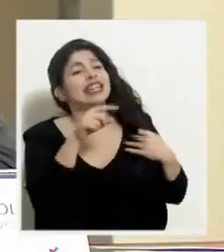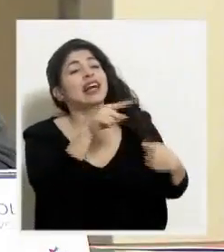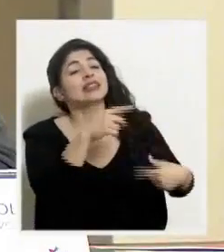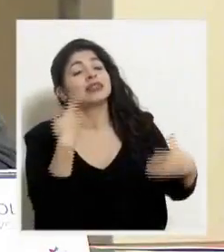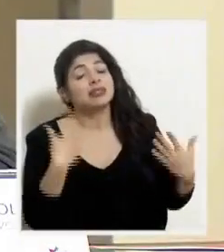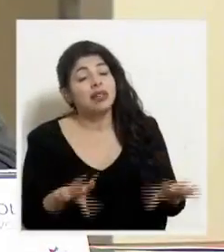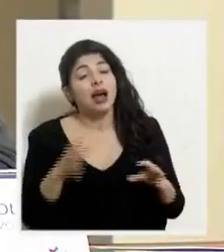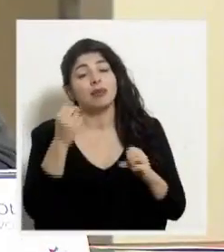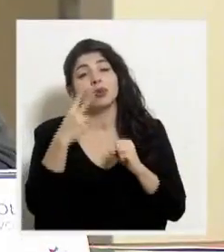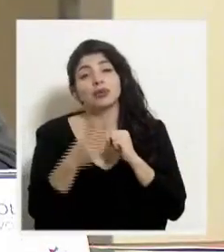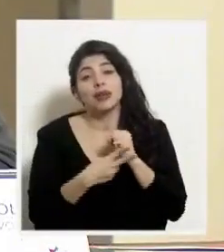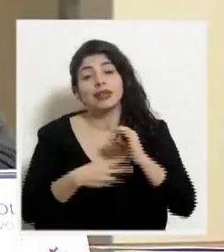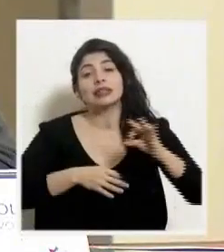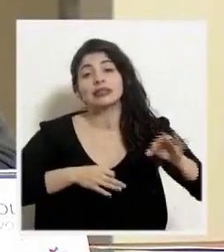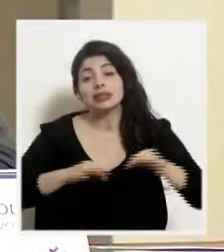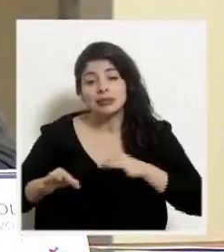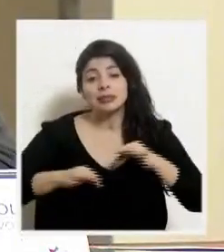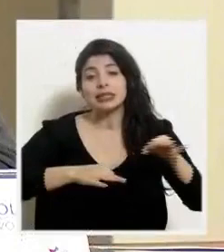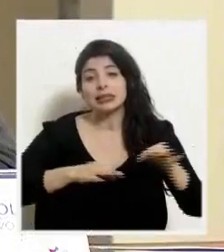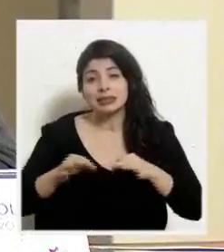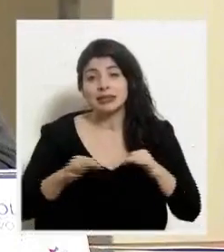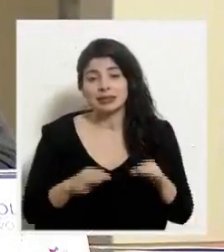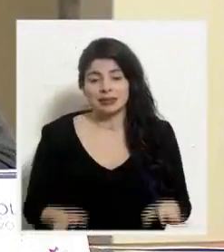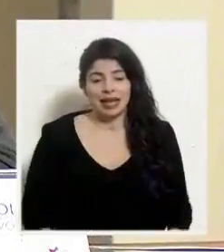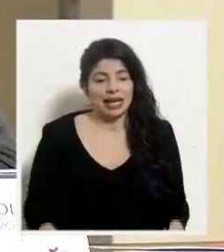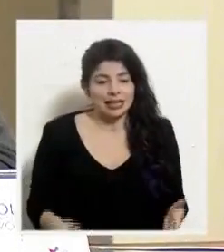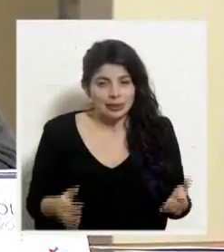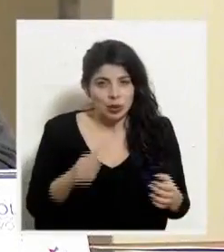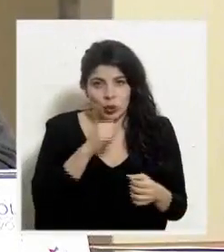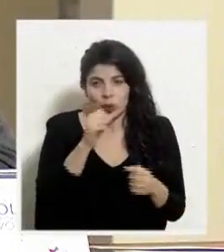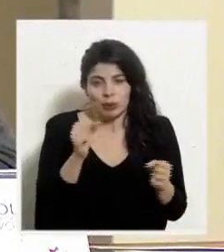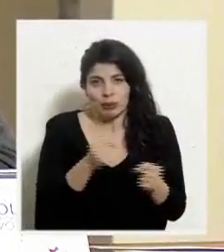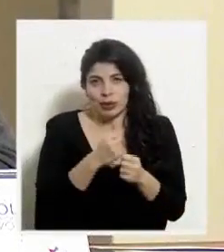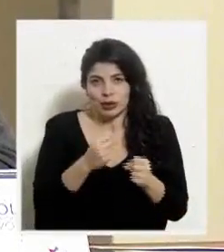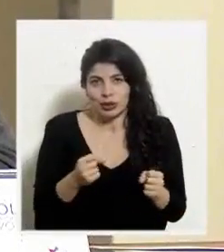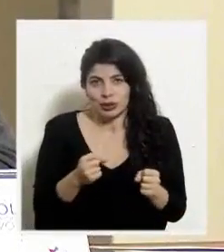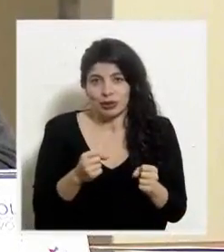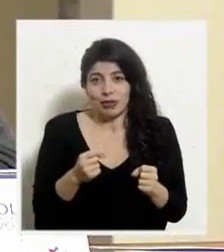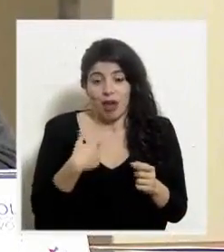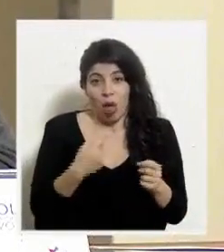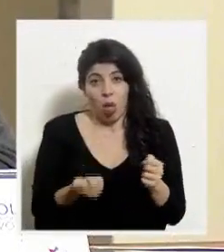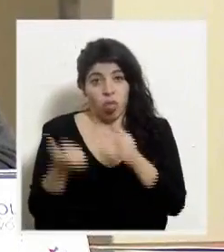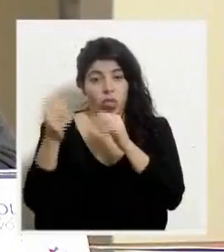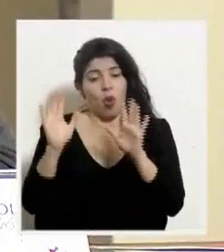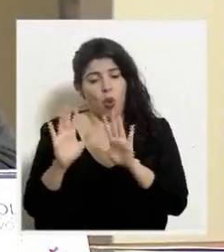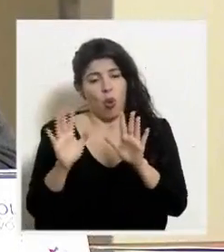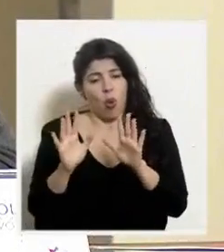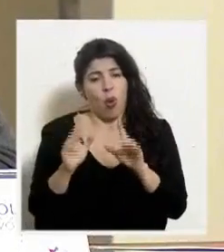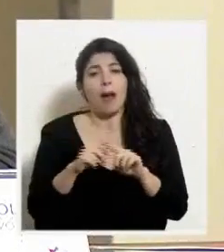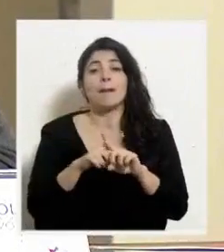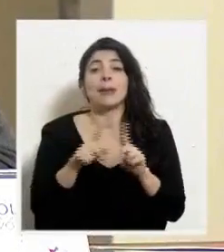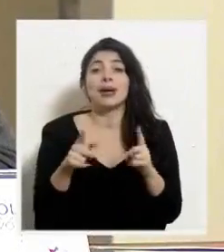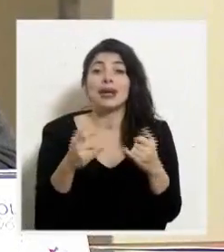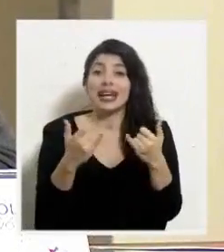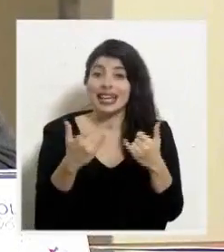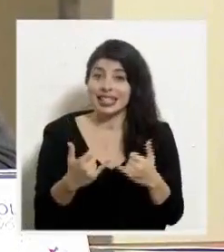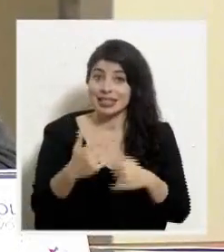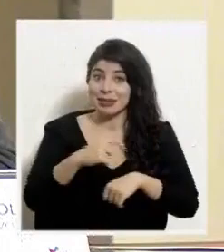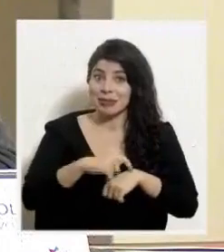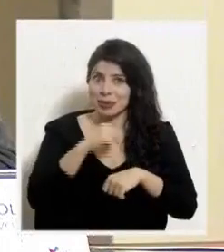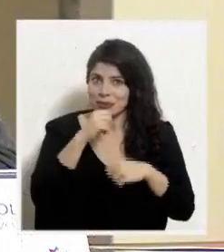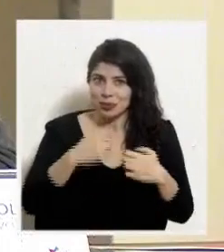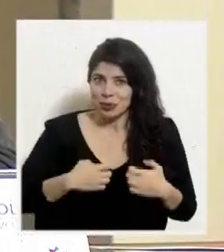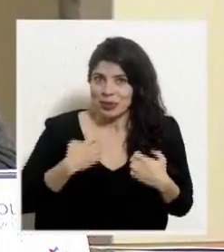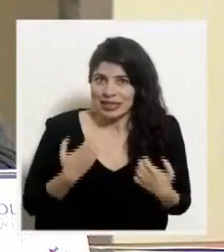hemos explicado, ¿verdad? No es una posibilidad que esté descartada, sin embargo, en este momento no existe